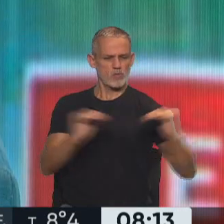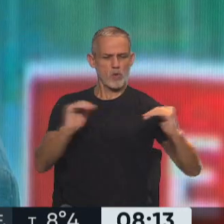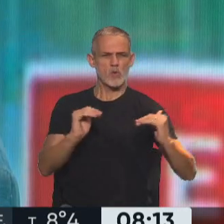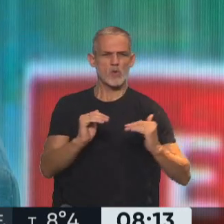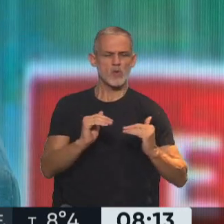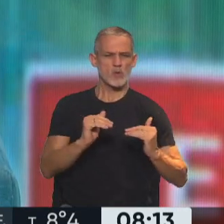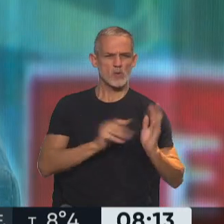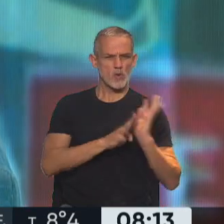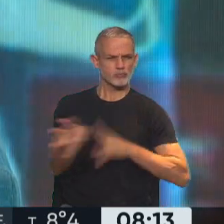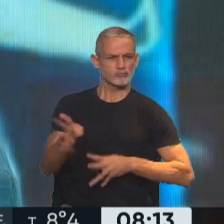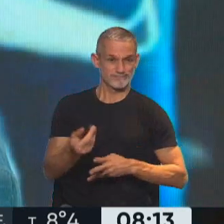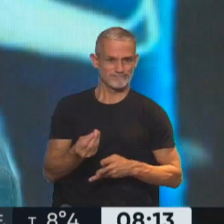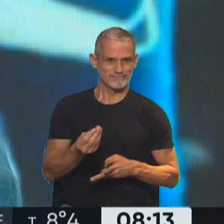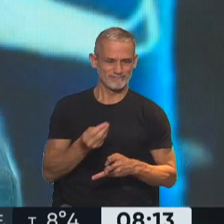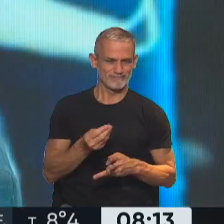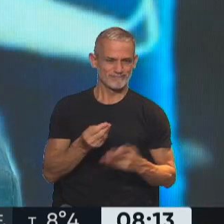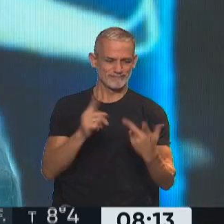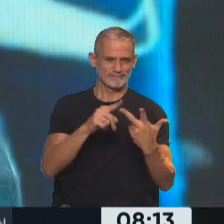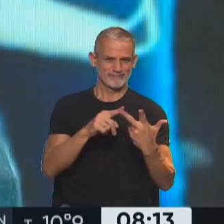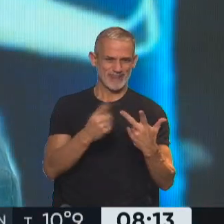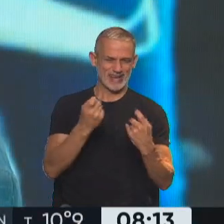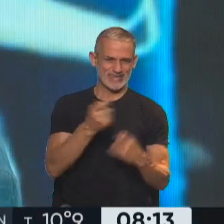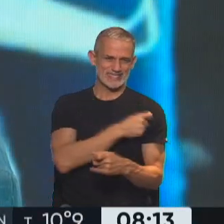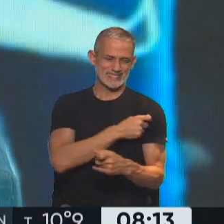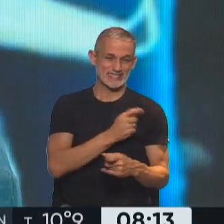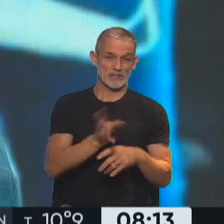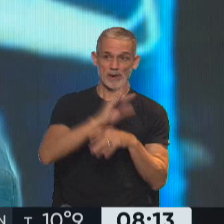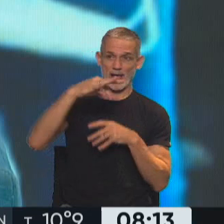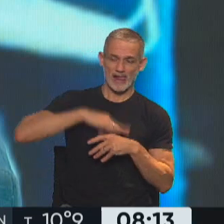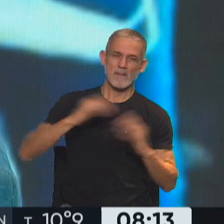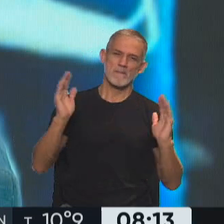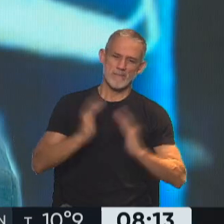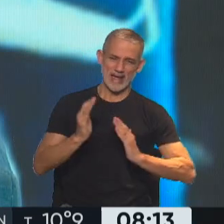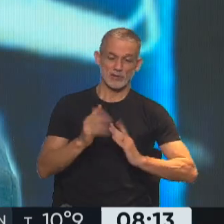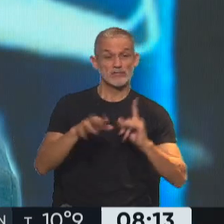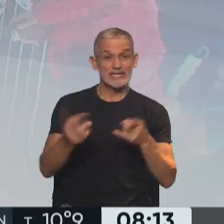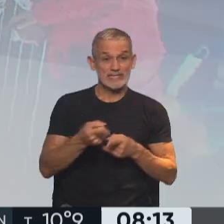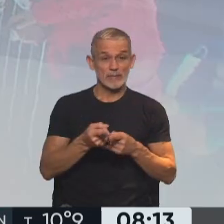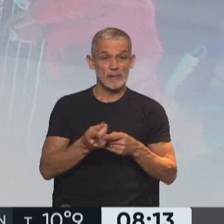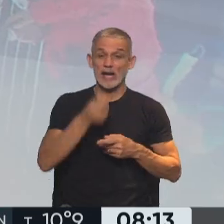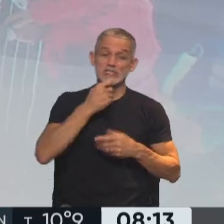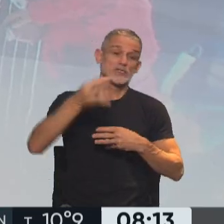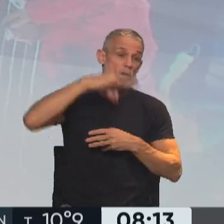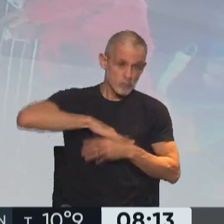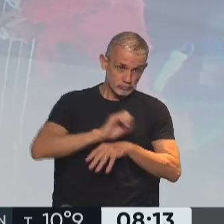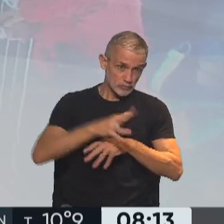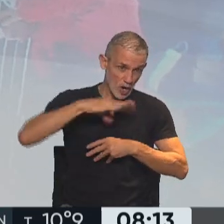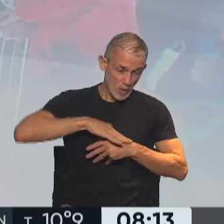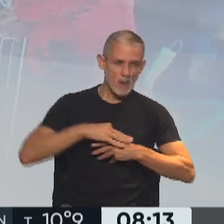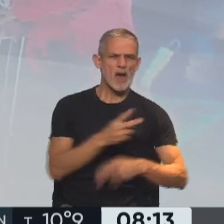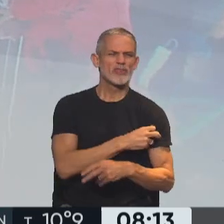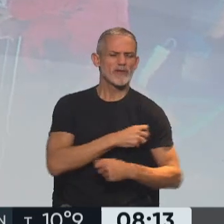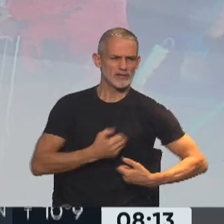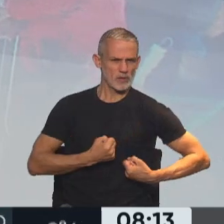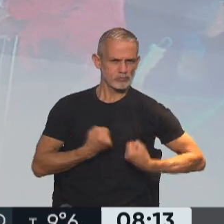nivel de inmunidad necesario para reducir el riesgo de infectarnos y también para fortalecer las